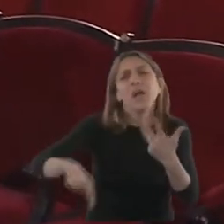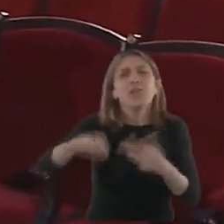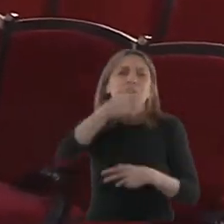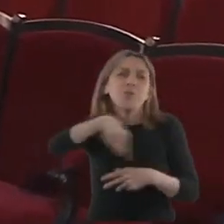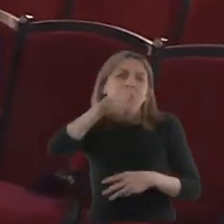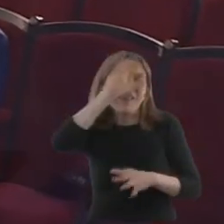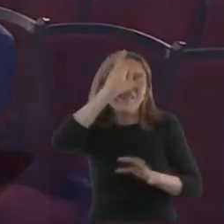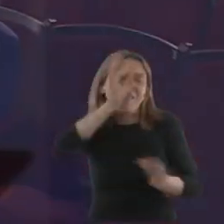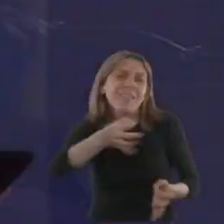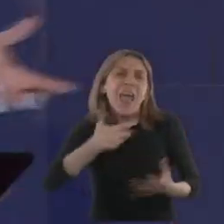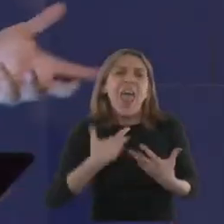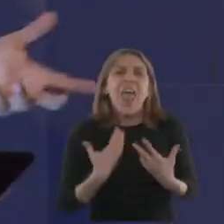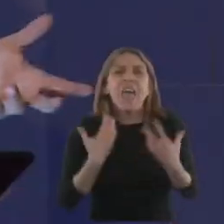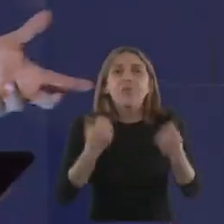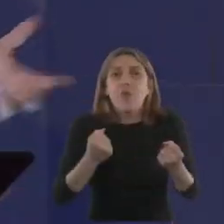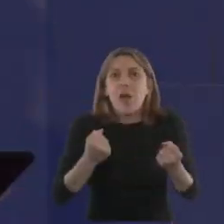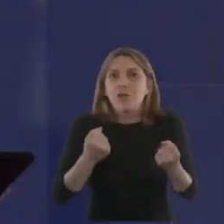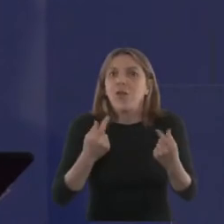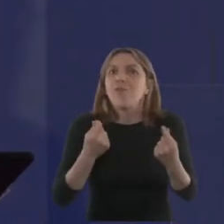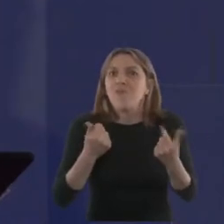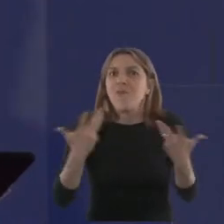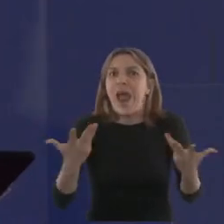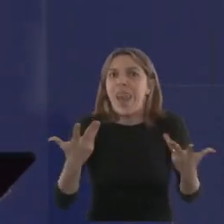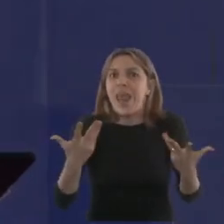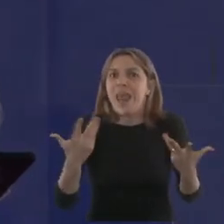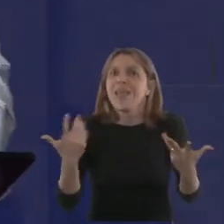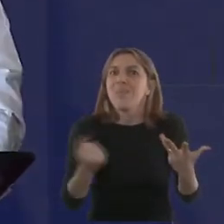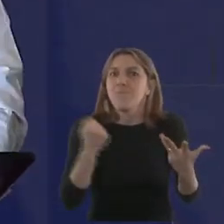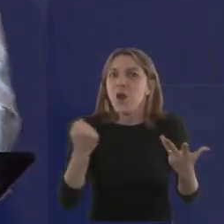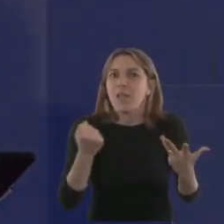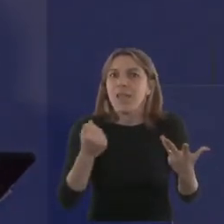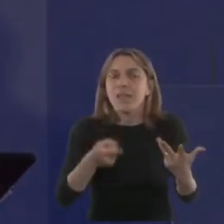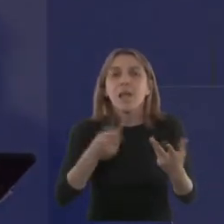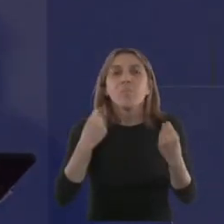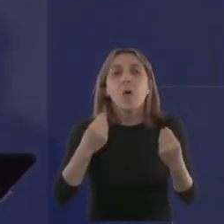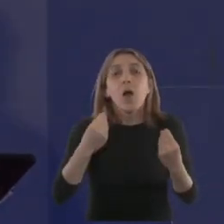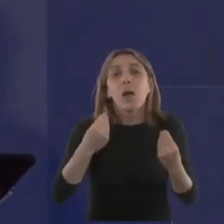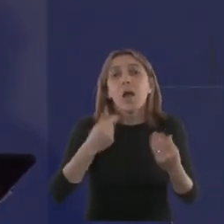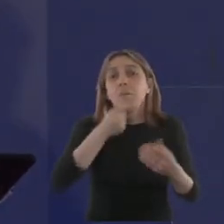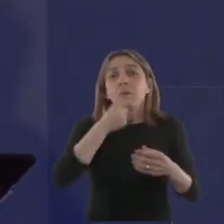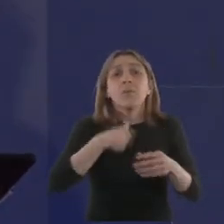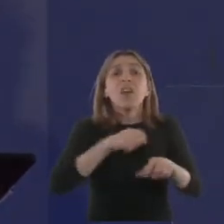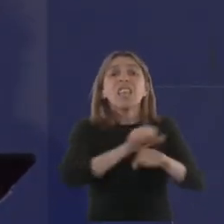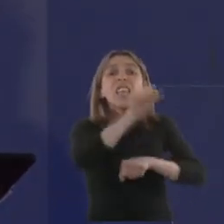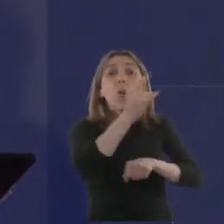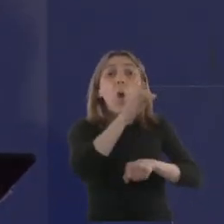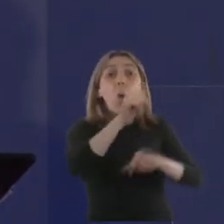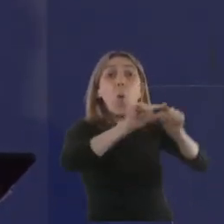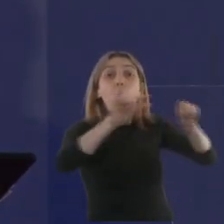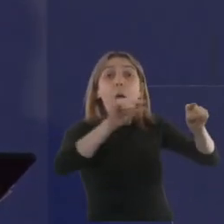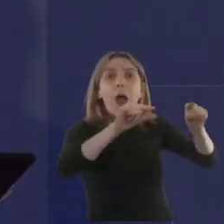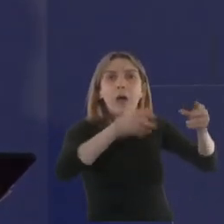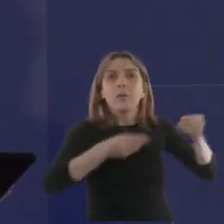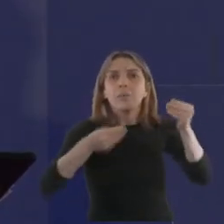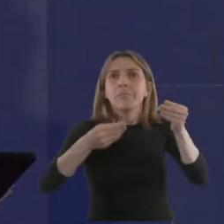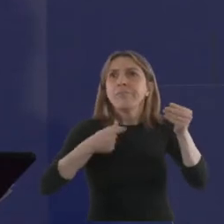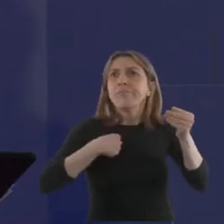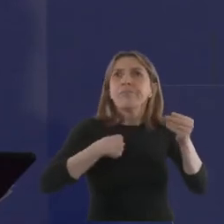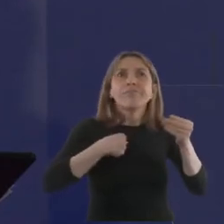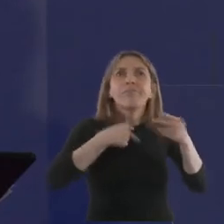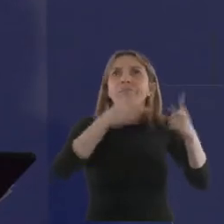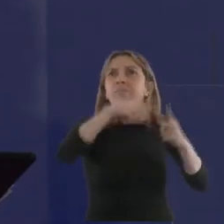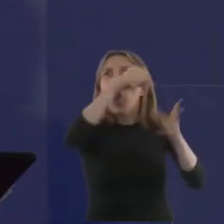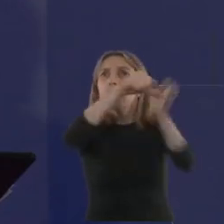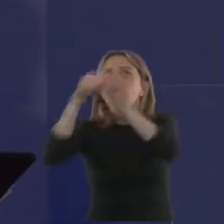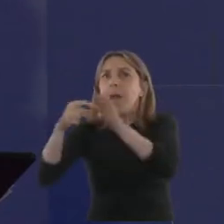esfuerzo valió la pena. Porque tener un título en la UBA te abre puertas en todo el mundo, porque es